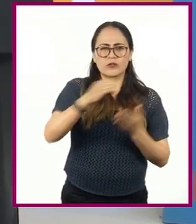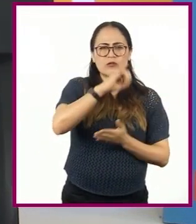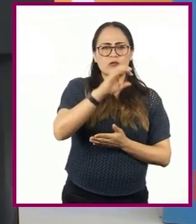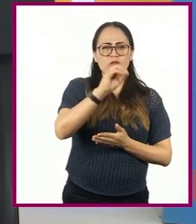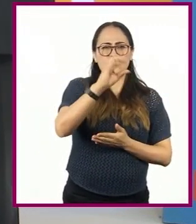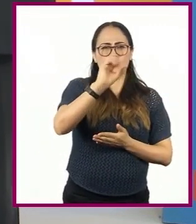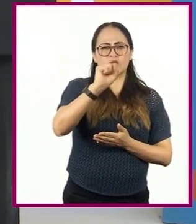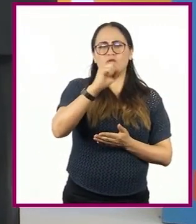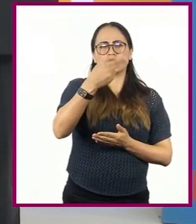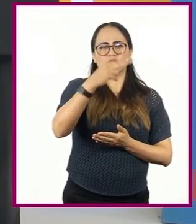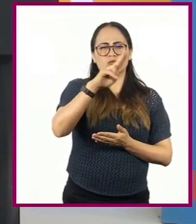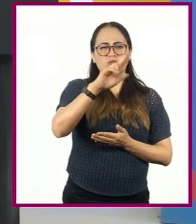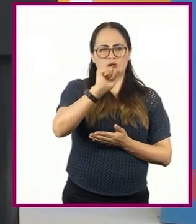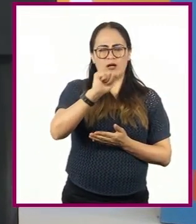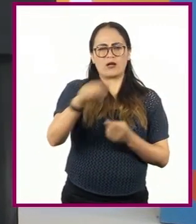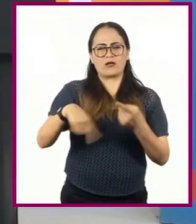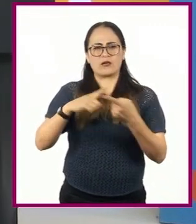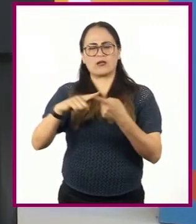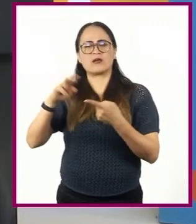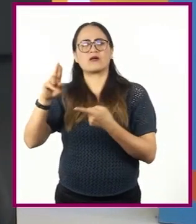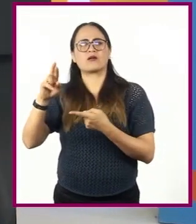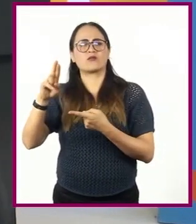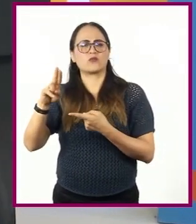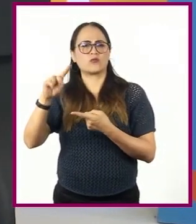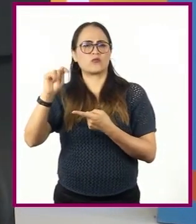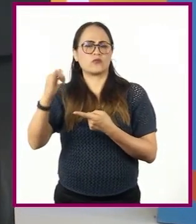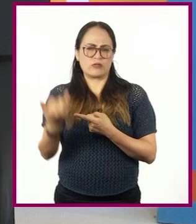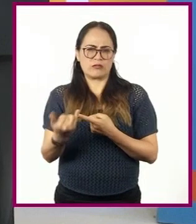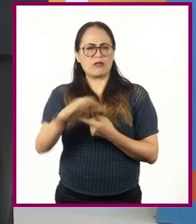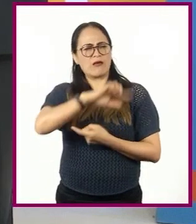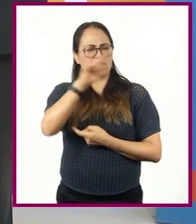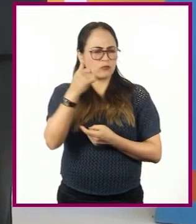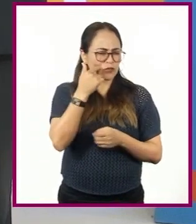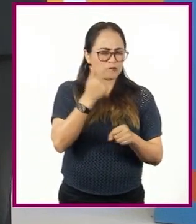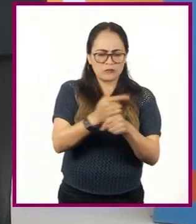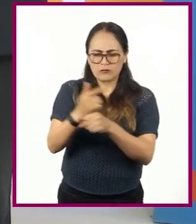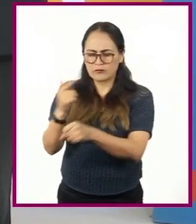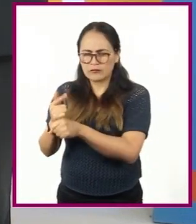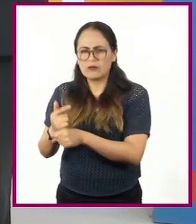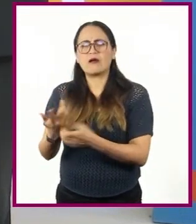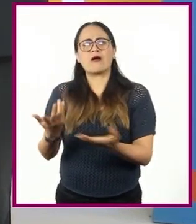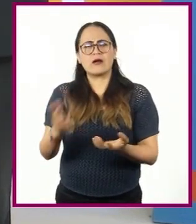y Ruthie e identifiqué diferencias en los efectos de las operaciones.